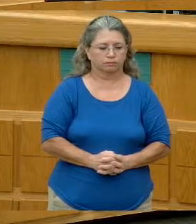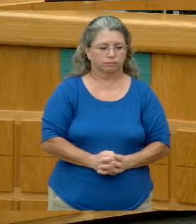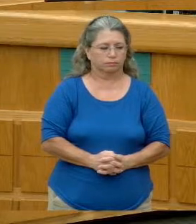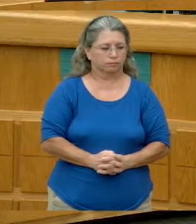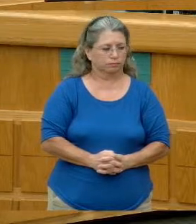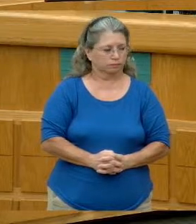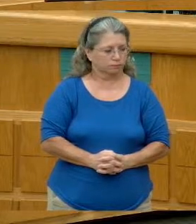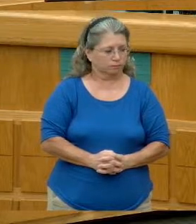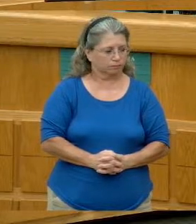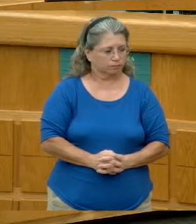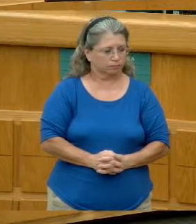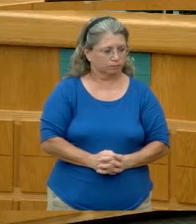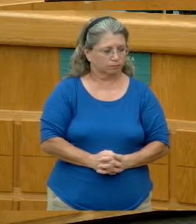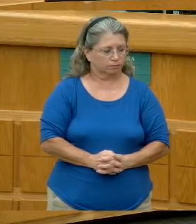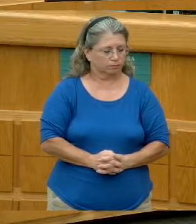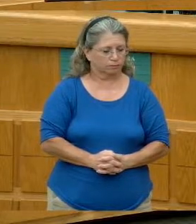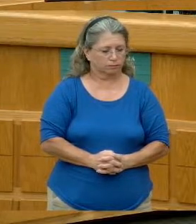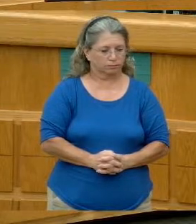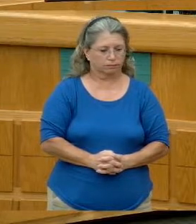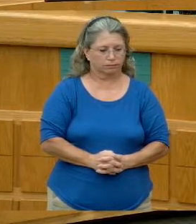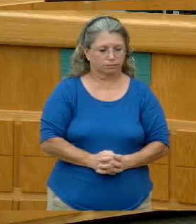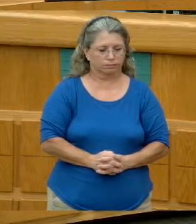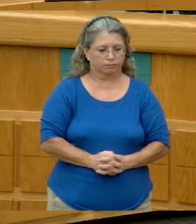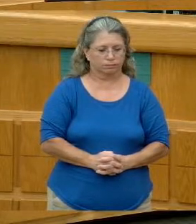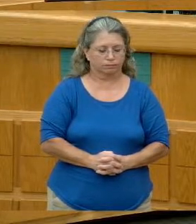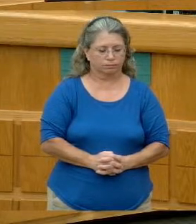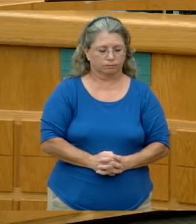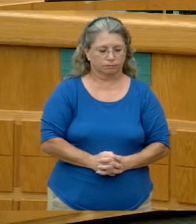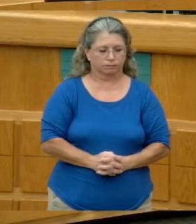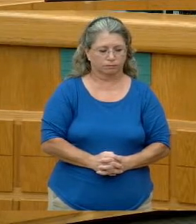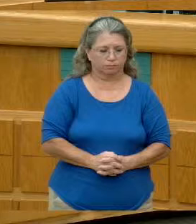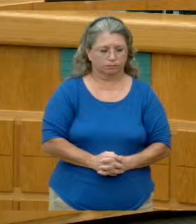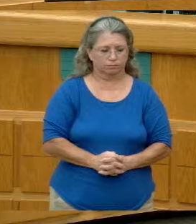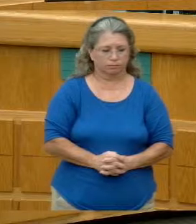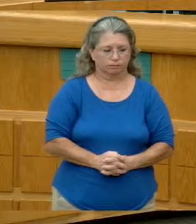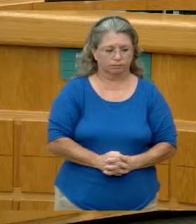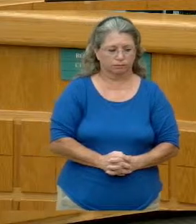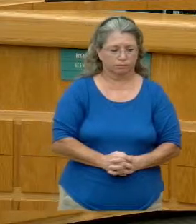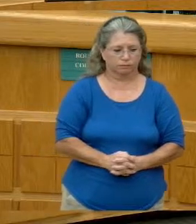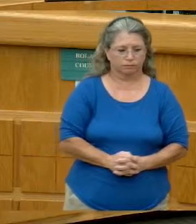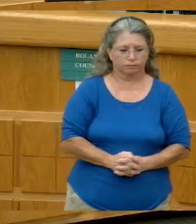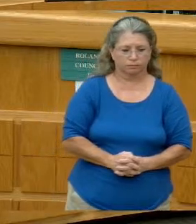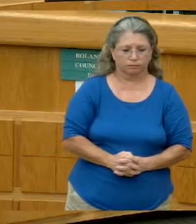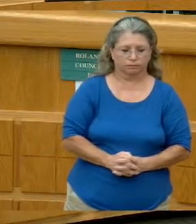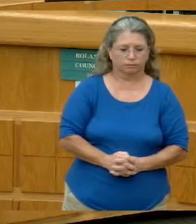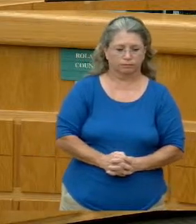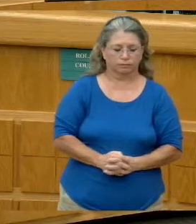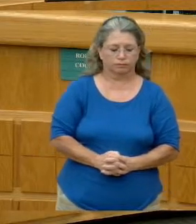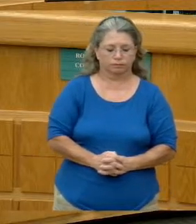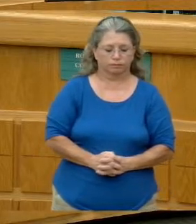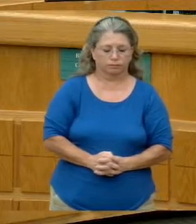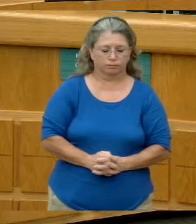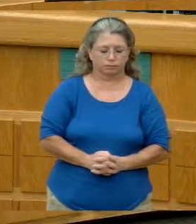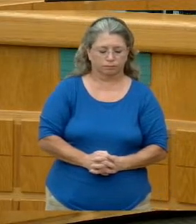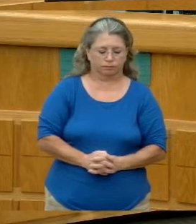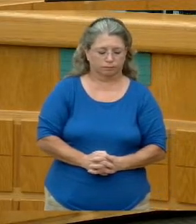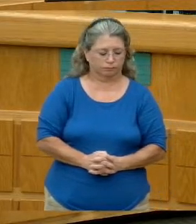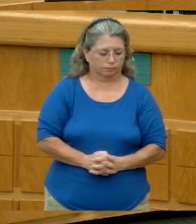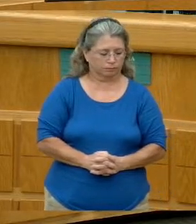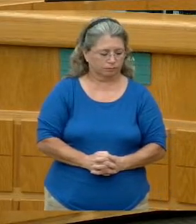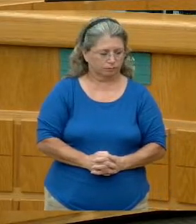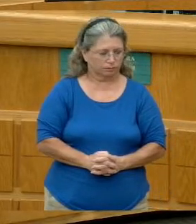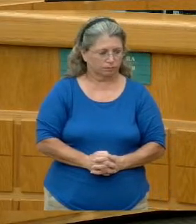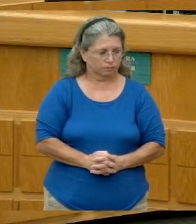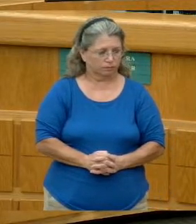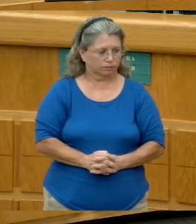más se pueda aislar al bebé de otros miembros de la familia durante el periodo de aislamiento, mayores serán las posibilidades de que los hermanos y otras personas